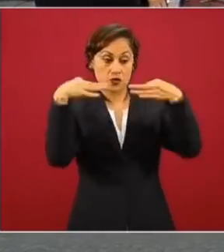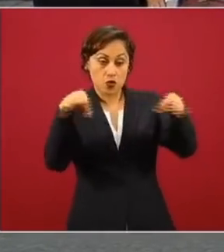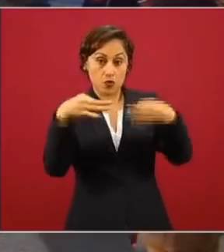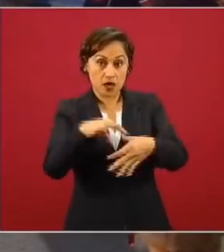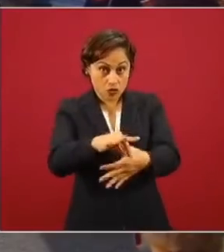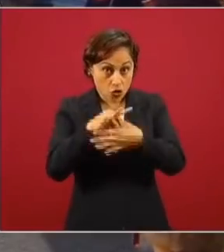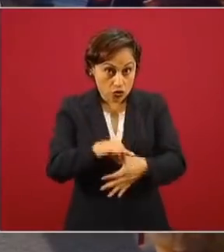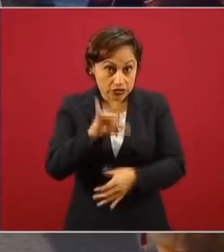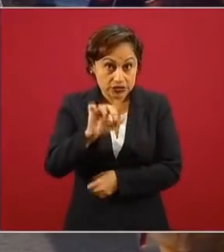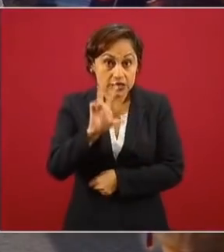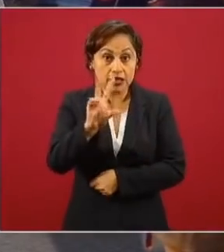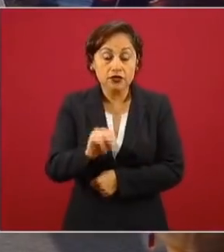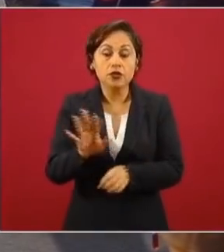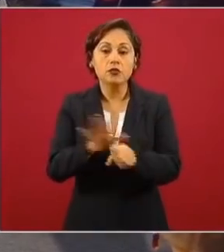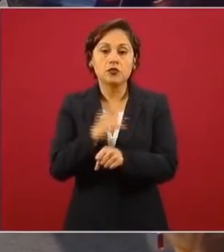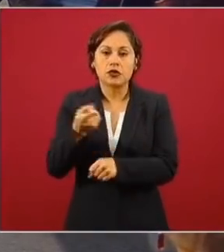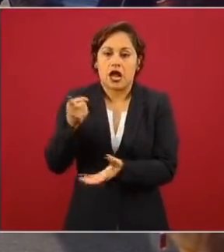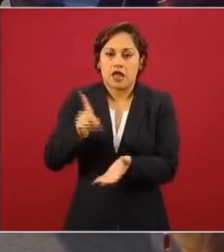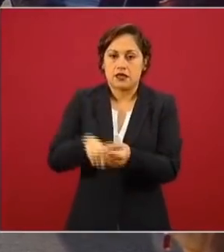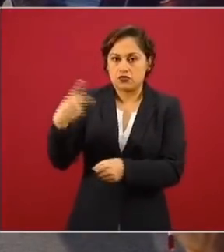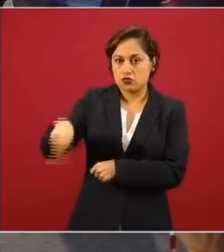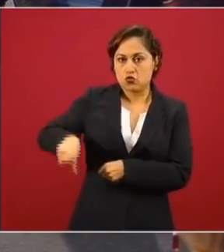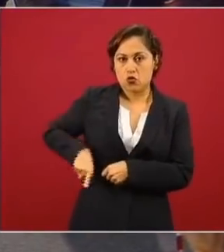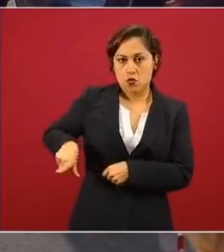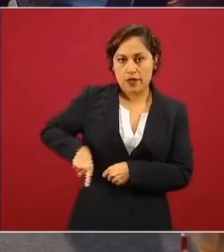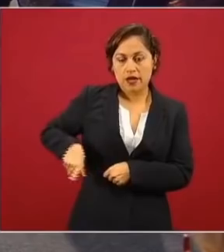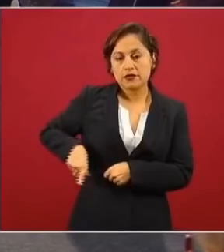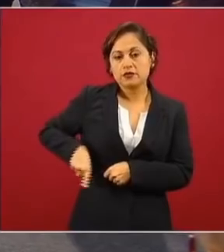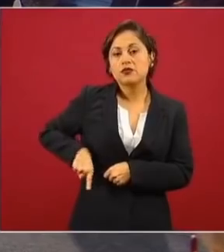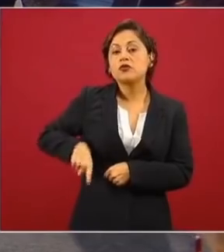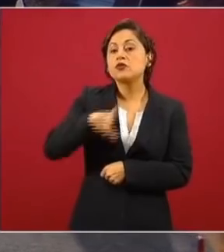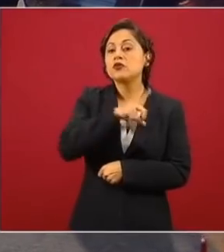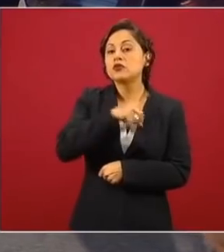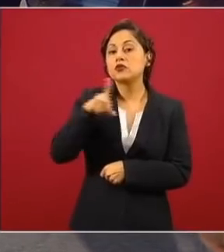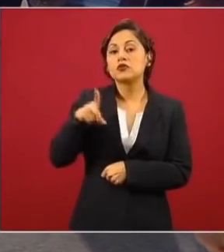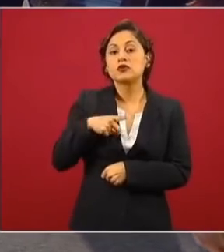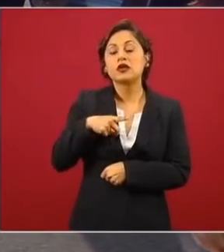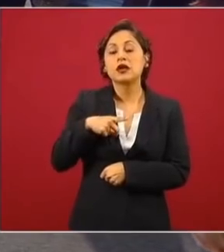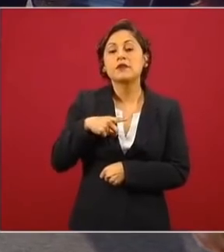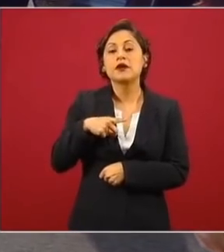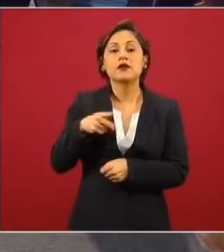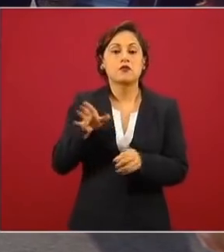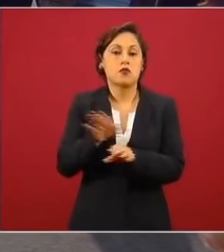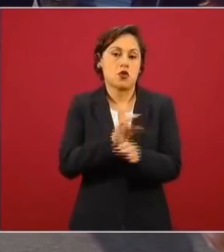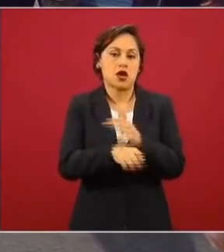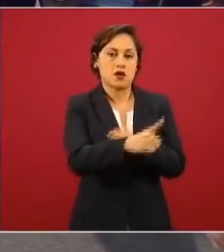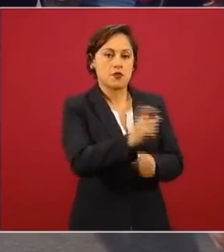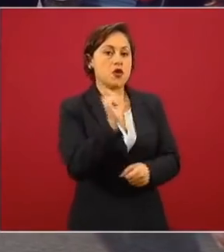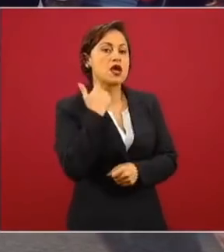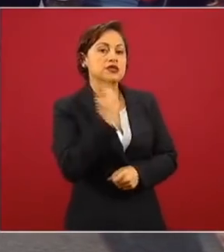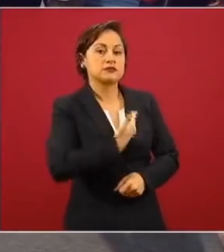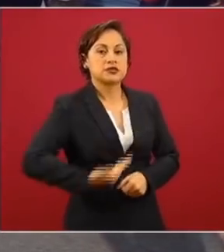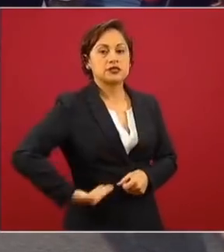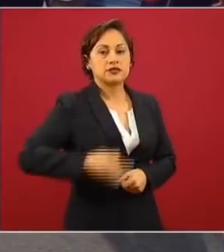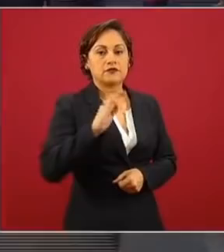mismo el interior del propio gobierno federal pues surgió, incluso bueno, el expresidente Calderón habla de que en todo caso sería legal